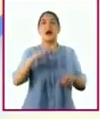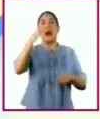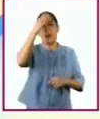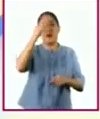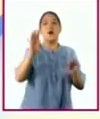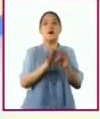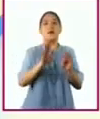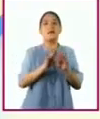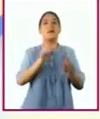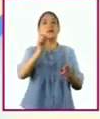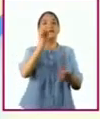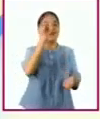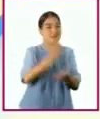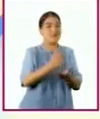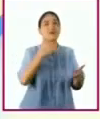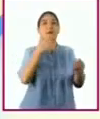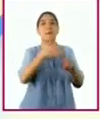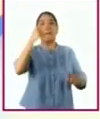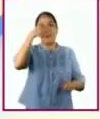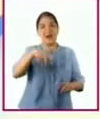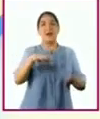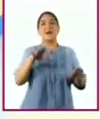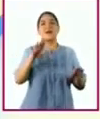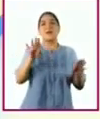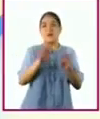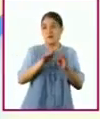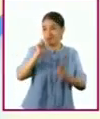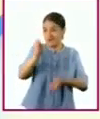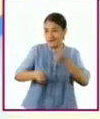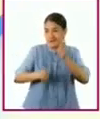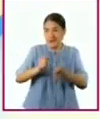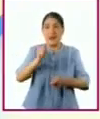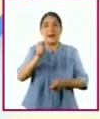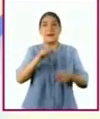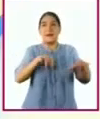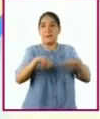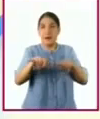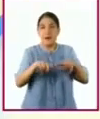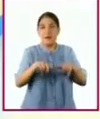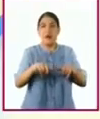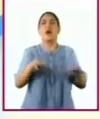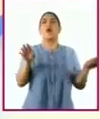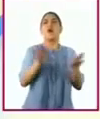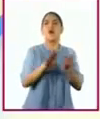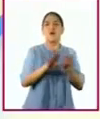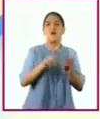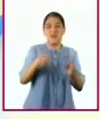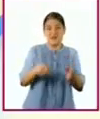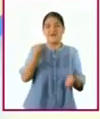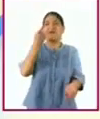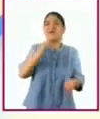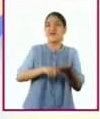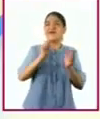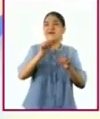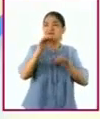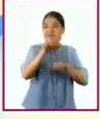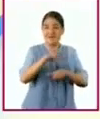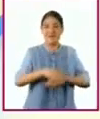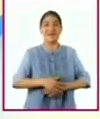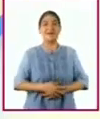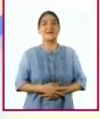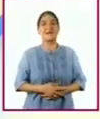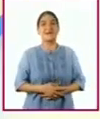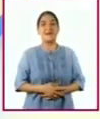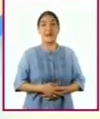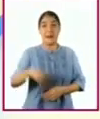los elementos que hacen posible que interpretemos un mapa, es decir, que podamos saber de qué se trata.